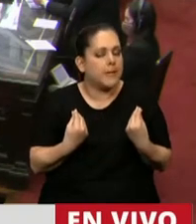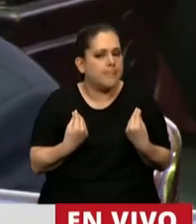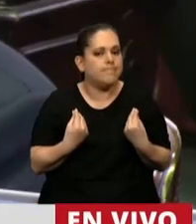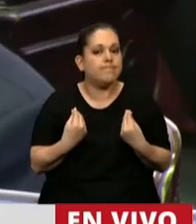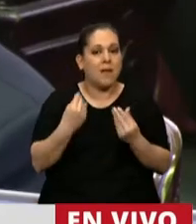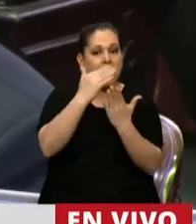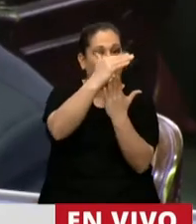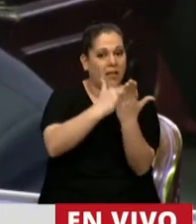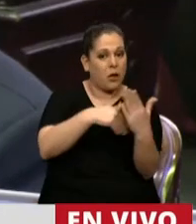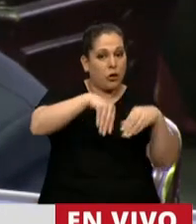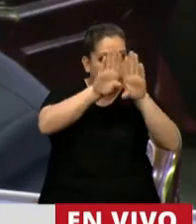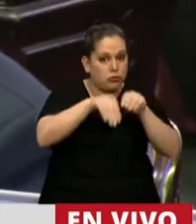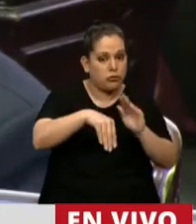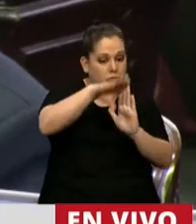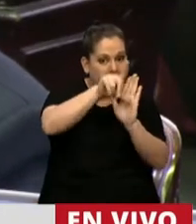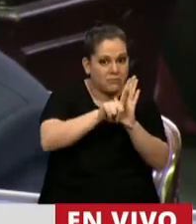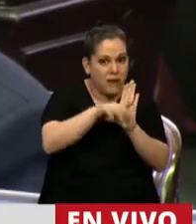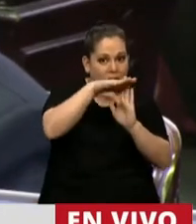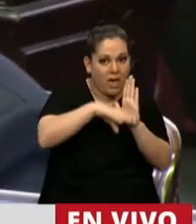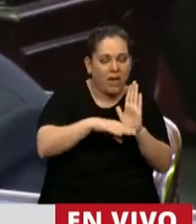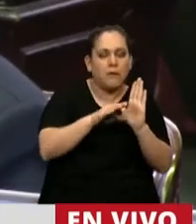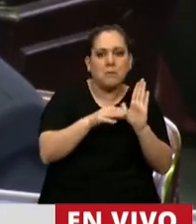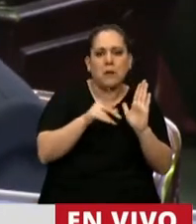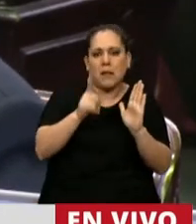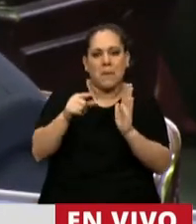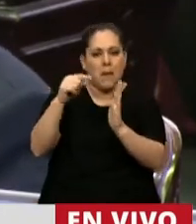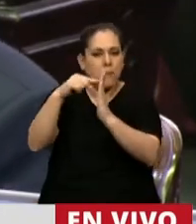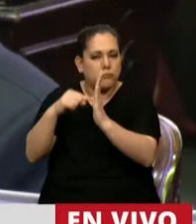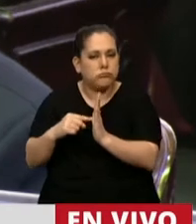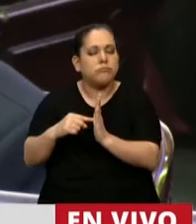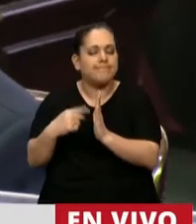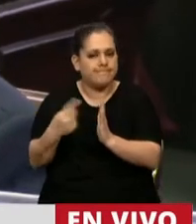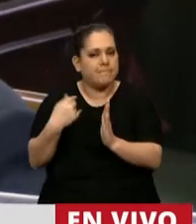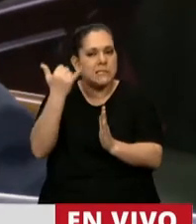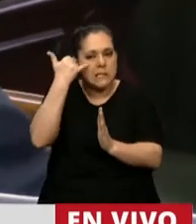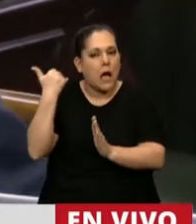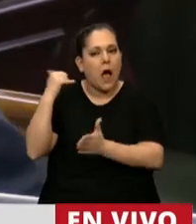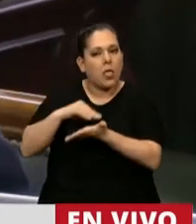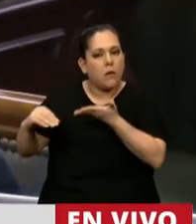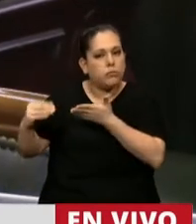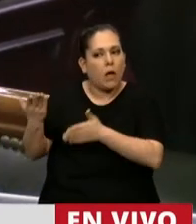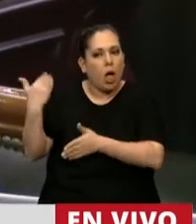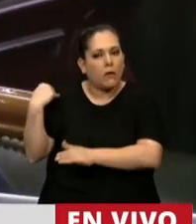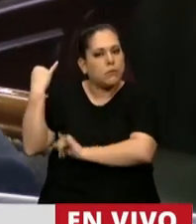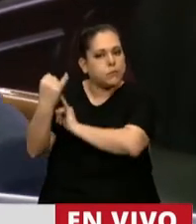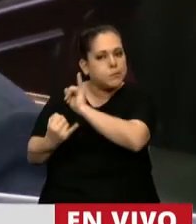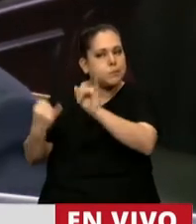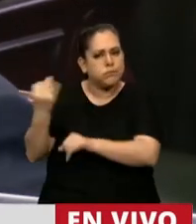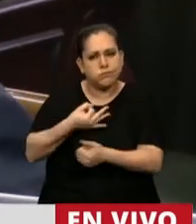en general como en particular, ya la mayoría de los diputados preopinantes se han expresado